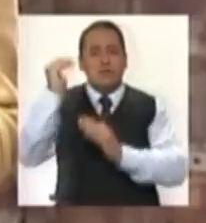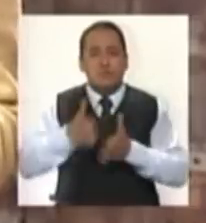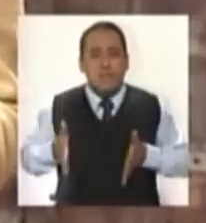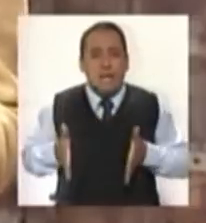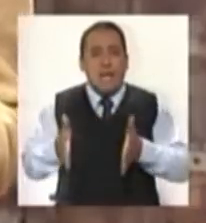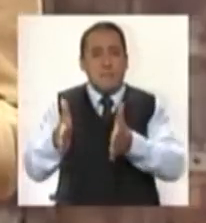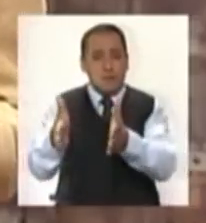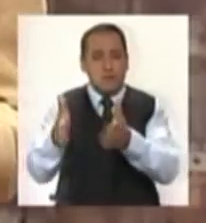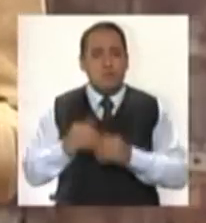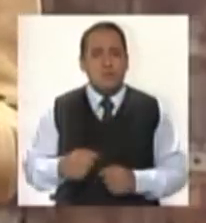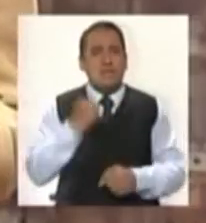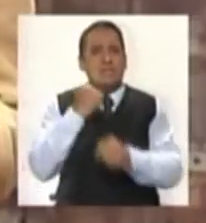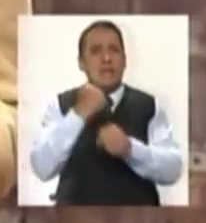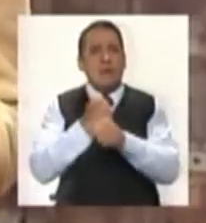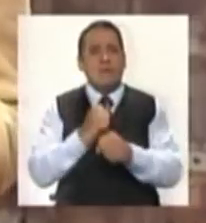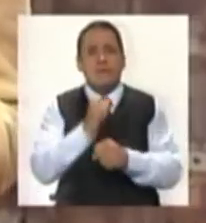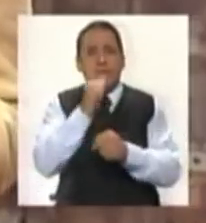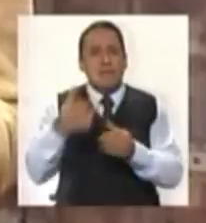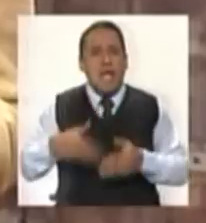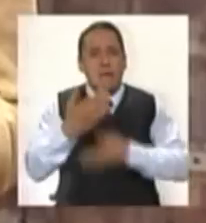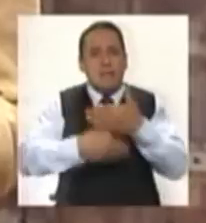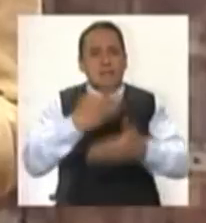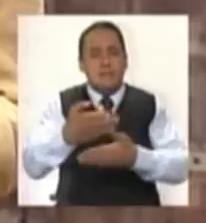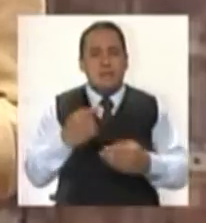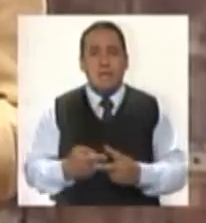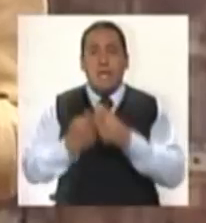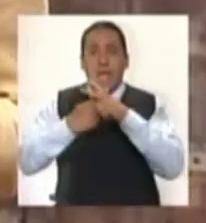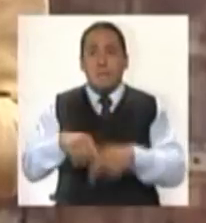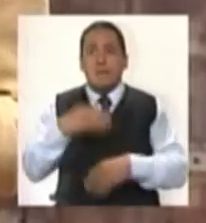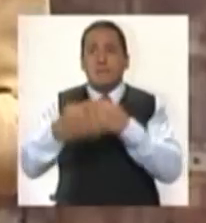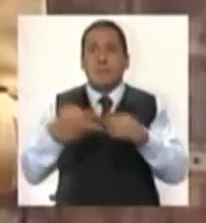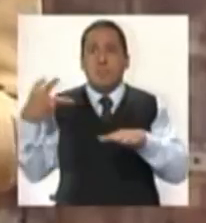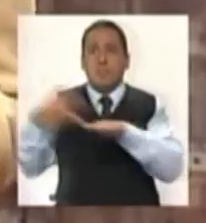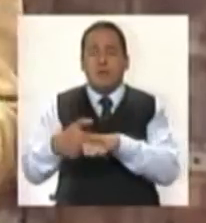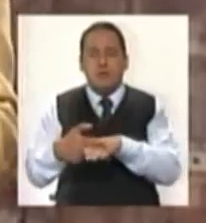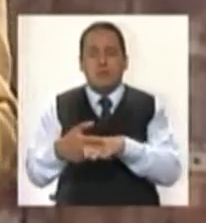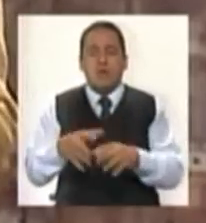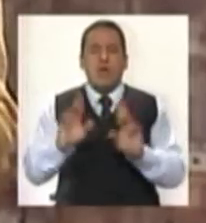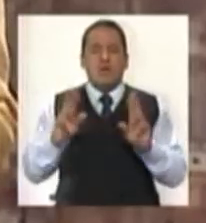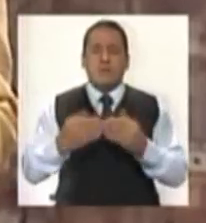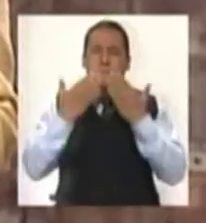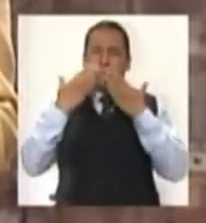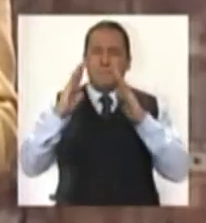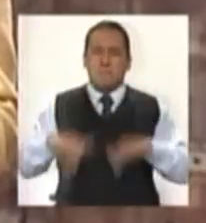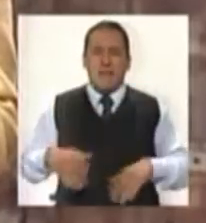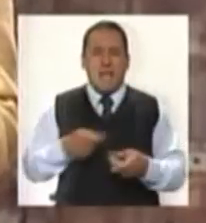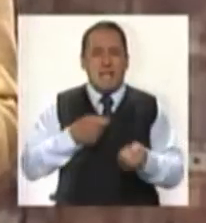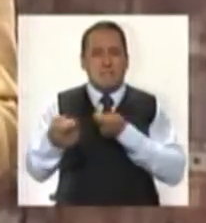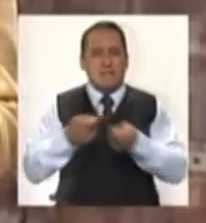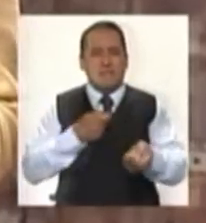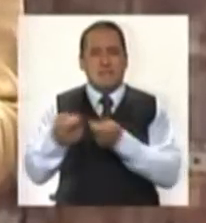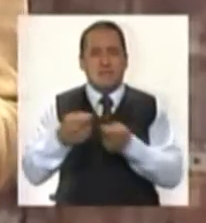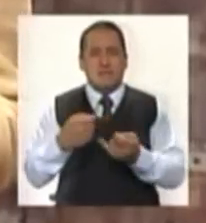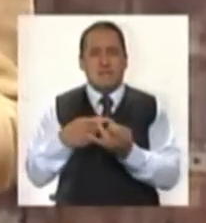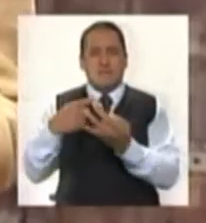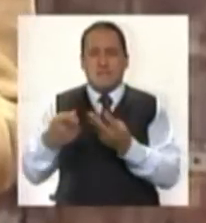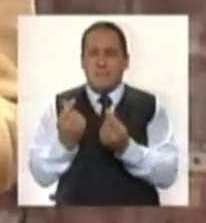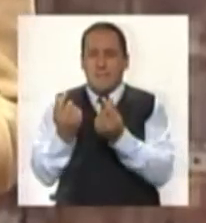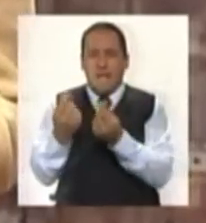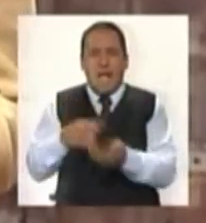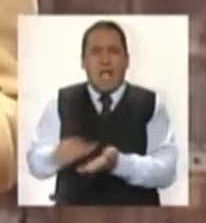vial, obras no continuadas o comenzadas y no concluidas y una pésima administración de los recursos